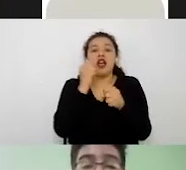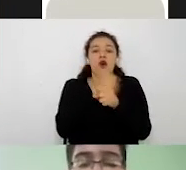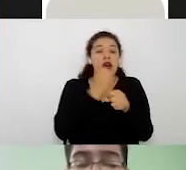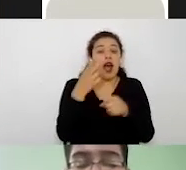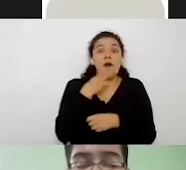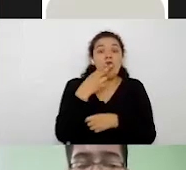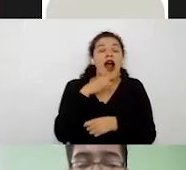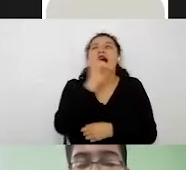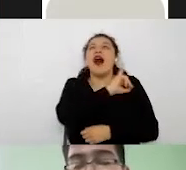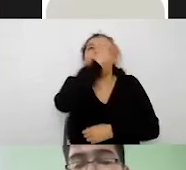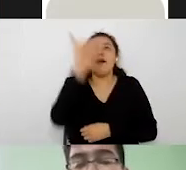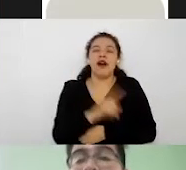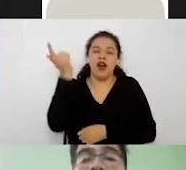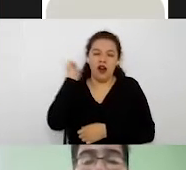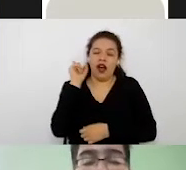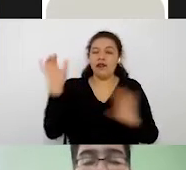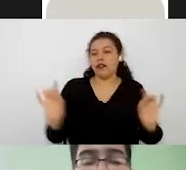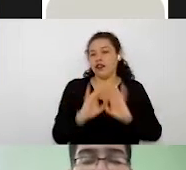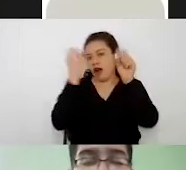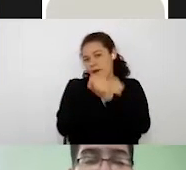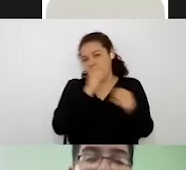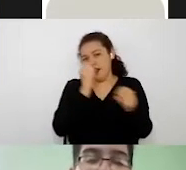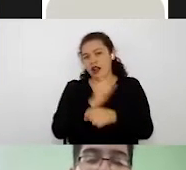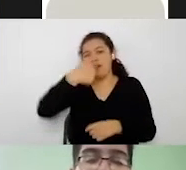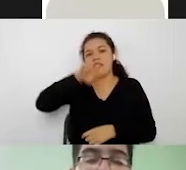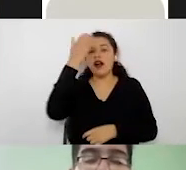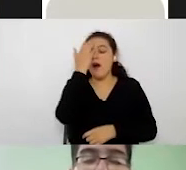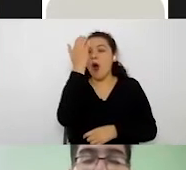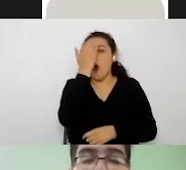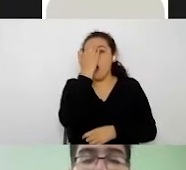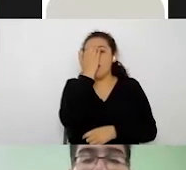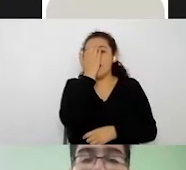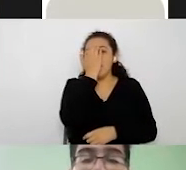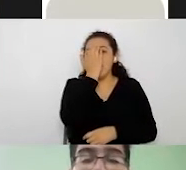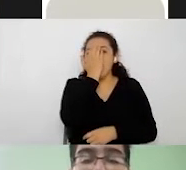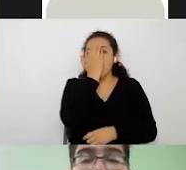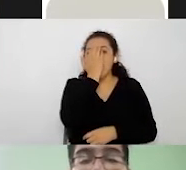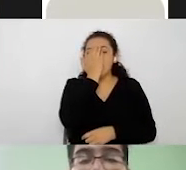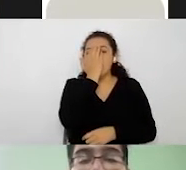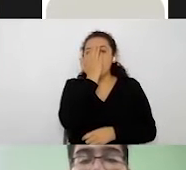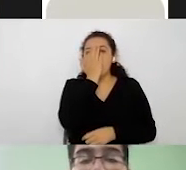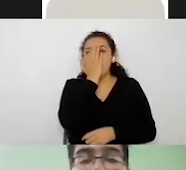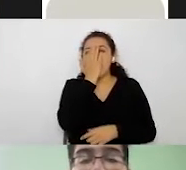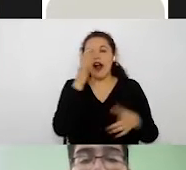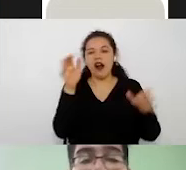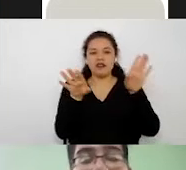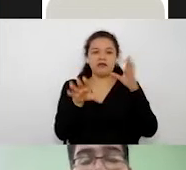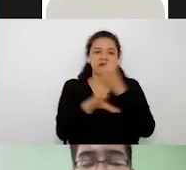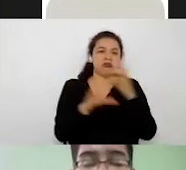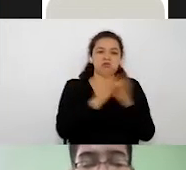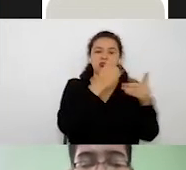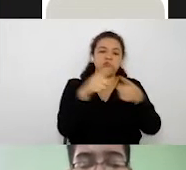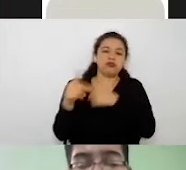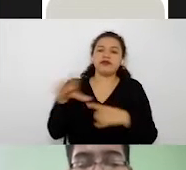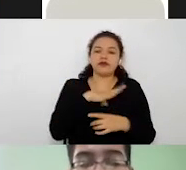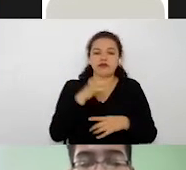acaso lo llegaran a tener que poner en práctica, pues que ya sepan que varias cosas de lo que les dijimos aquí, lo que les